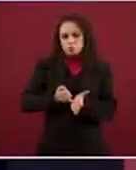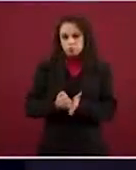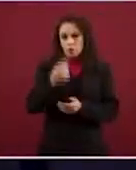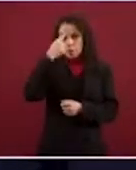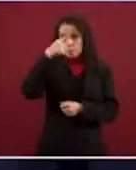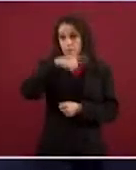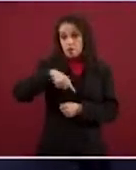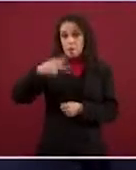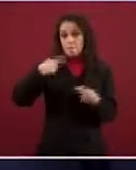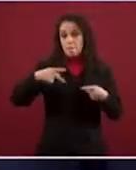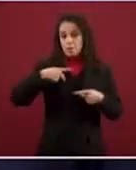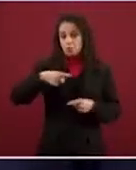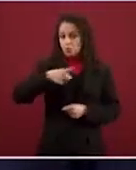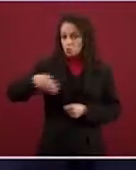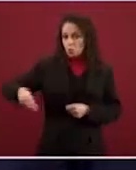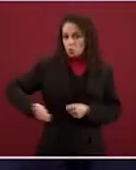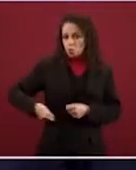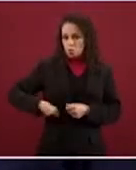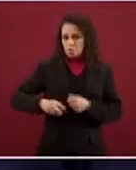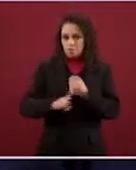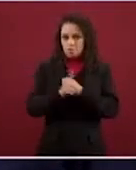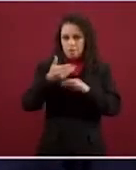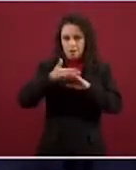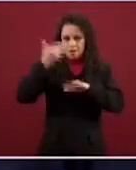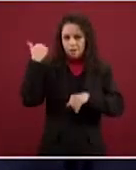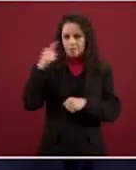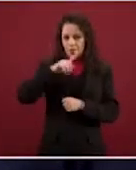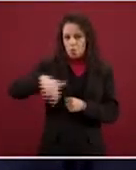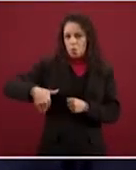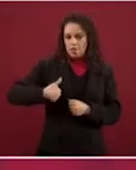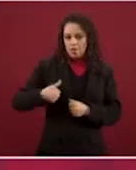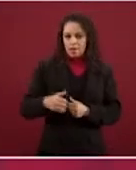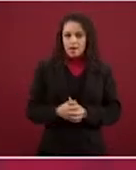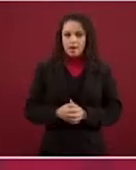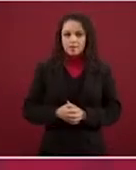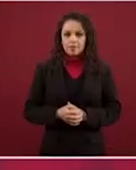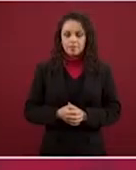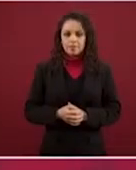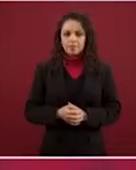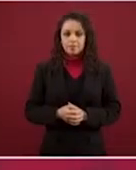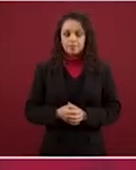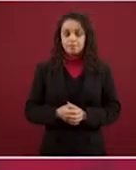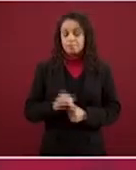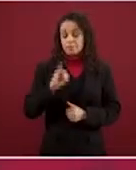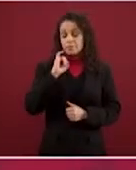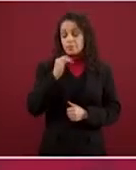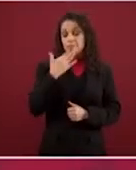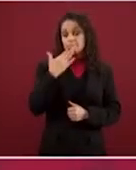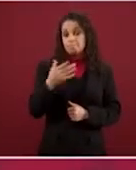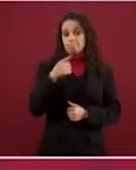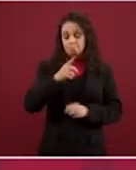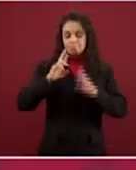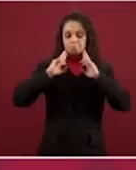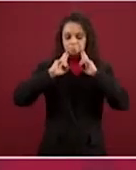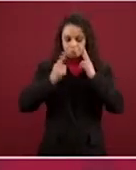Fue muy buena reunión con las madres, los padres de los